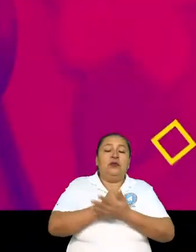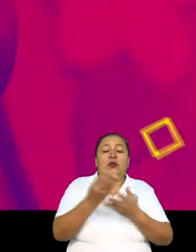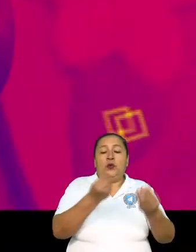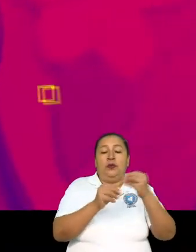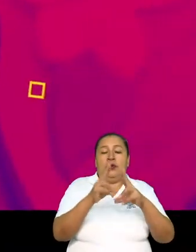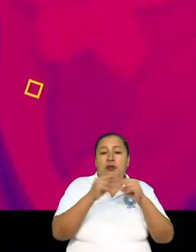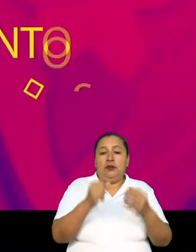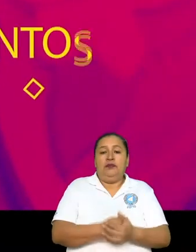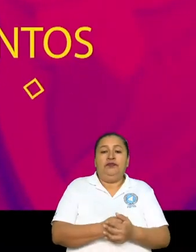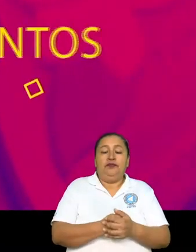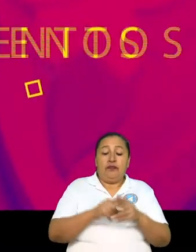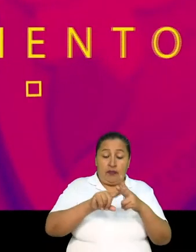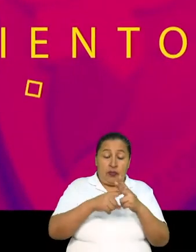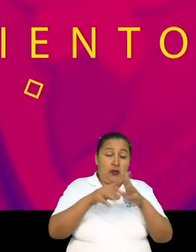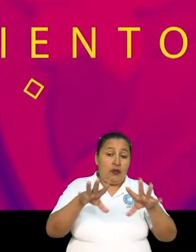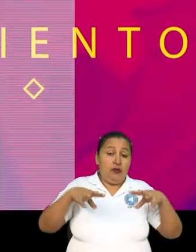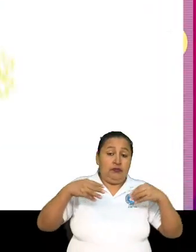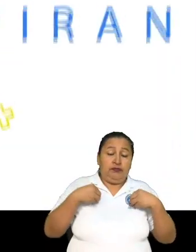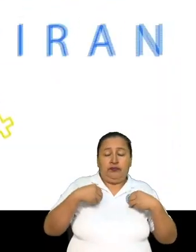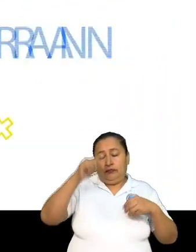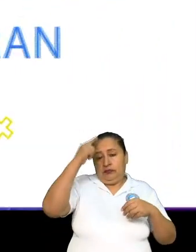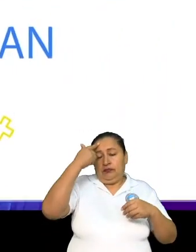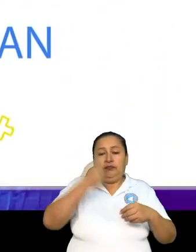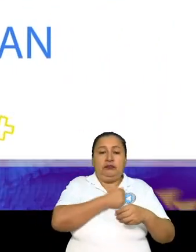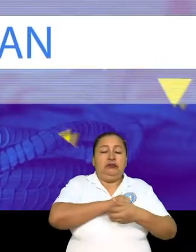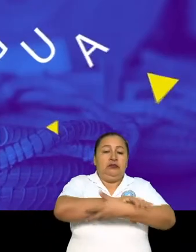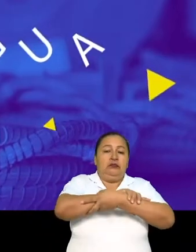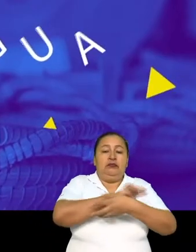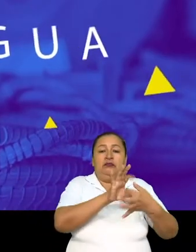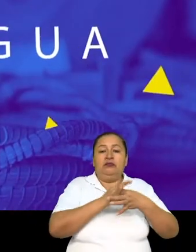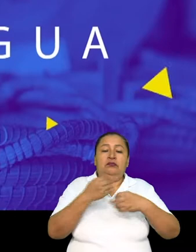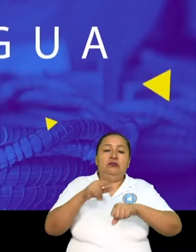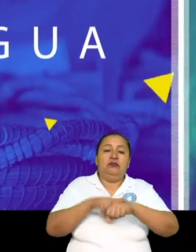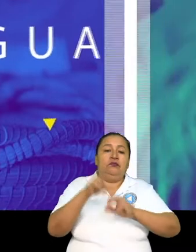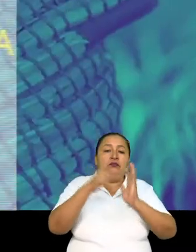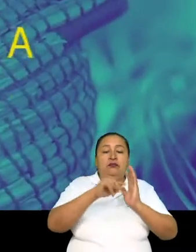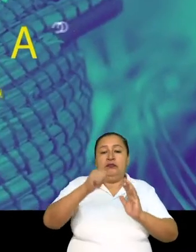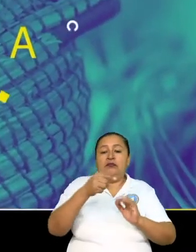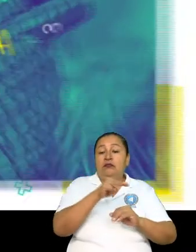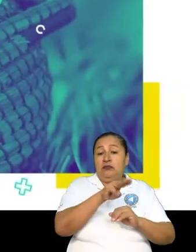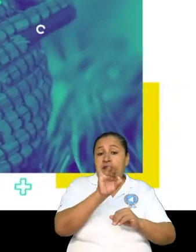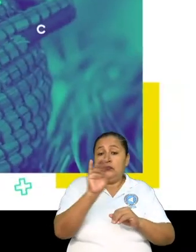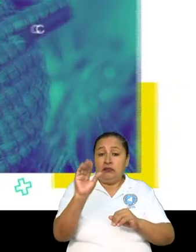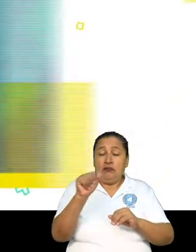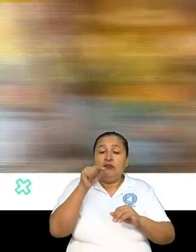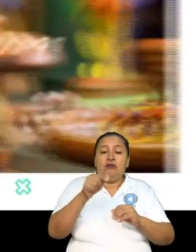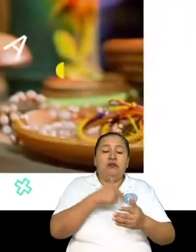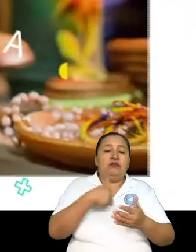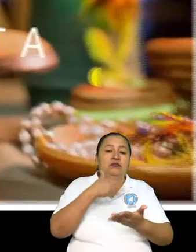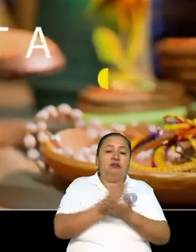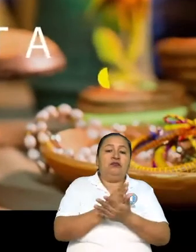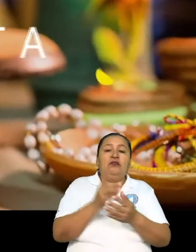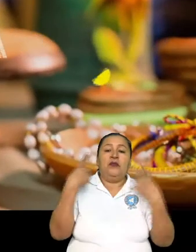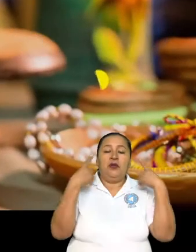del país. Desde que asumió el Gobierno de Reconciliación y Unidad Nacional en el 2007, el Ministerio de Economía Familiar estableció una